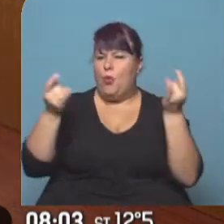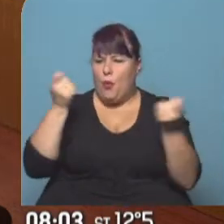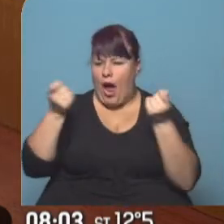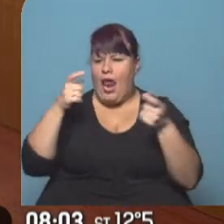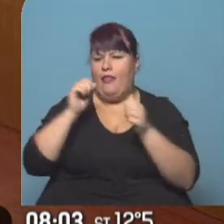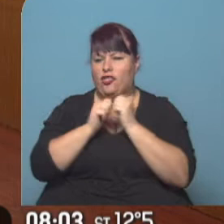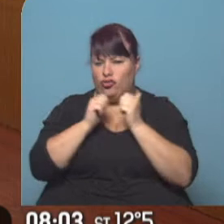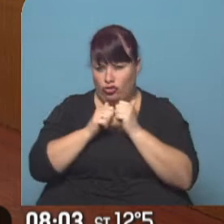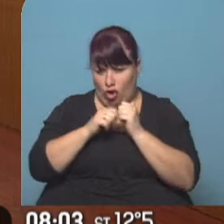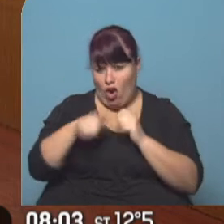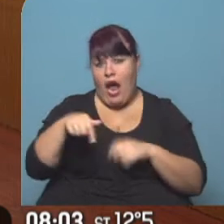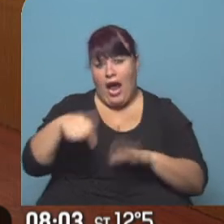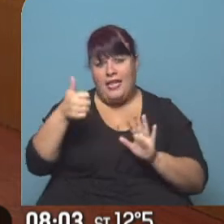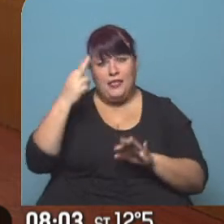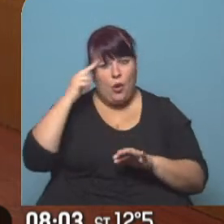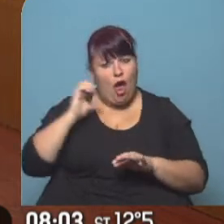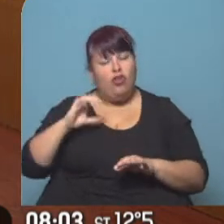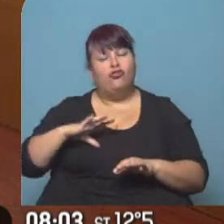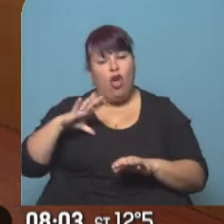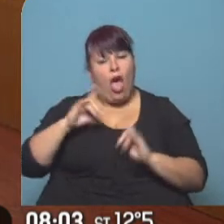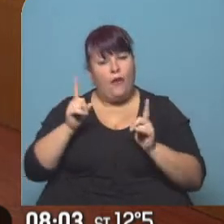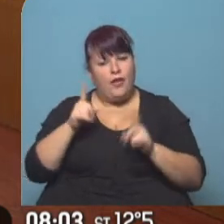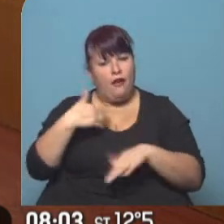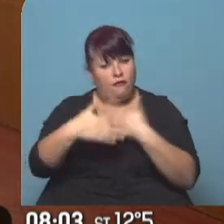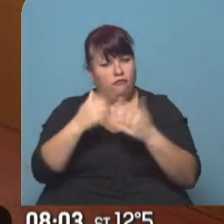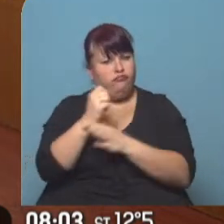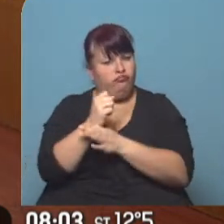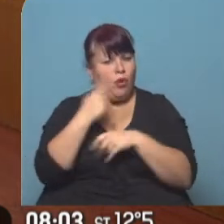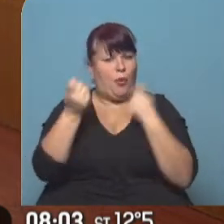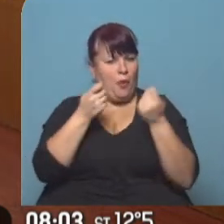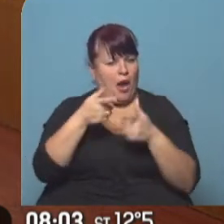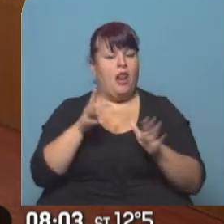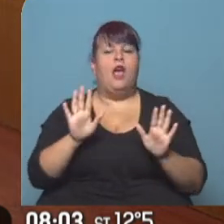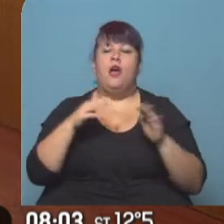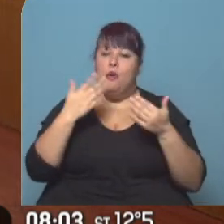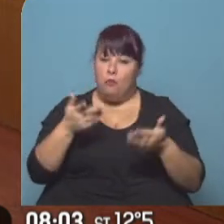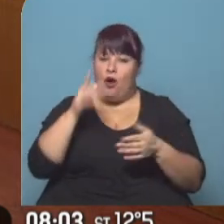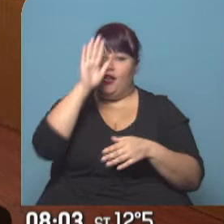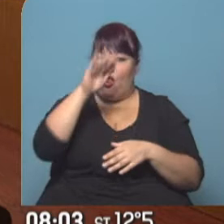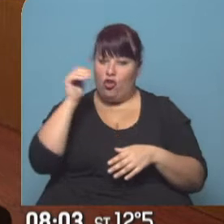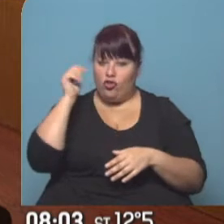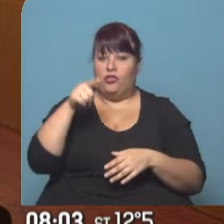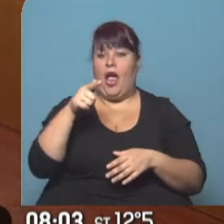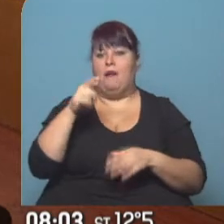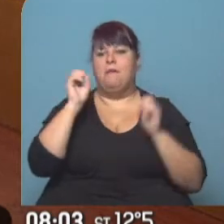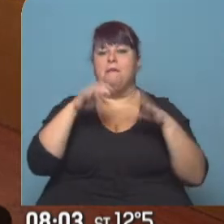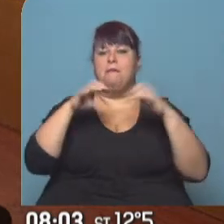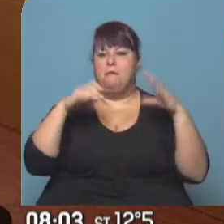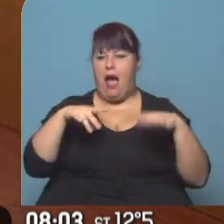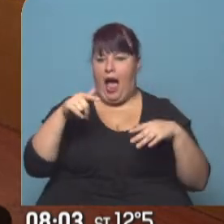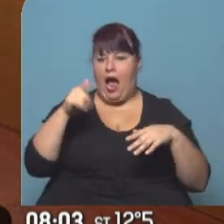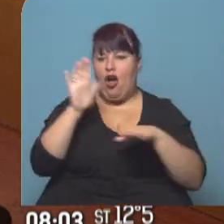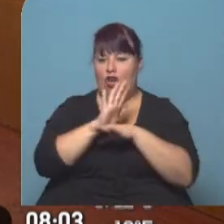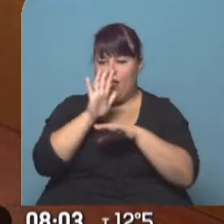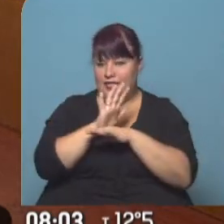la historia, y aún a sus 69 años conserva todo su talento y su virtuosismo. Por eso fue convocado por un mago del